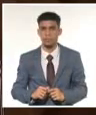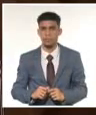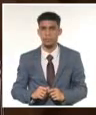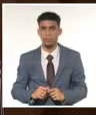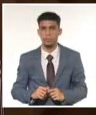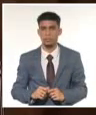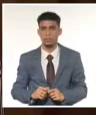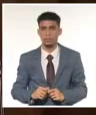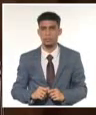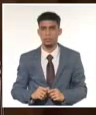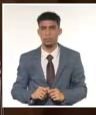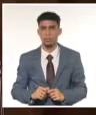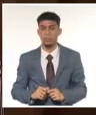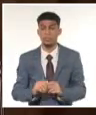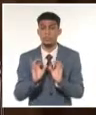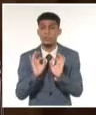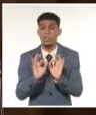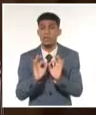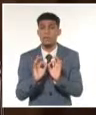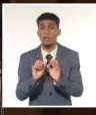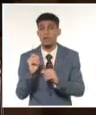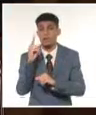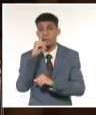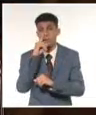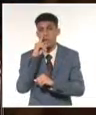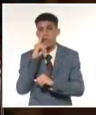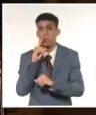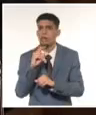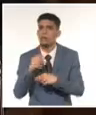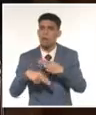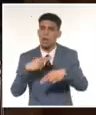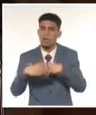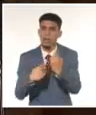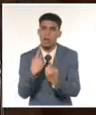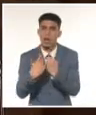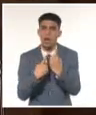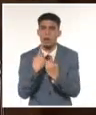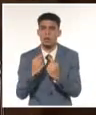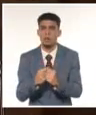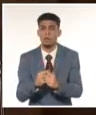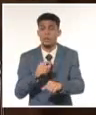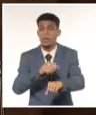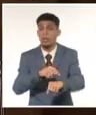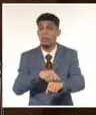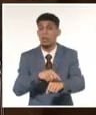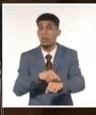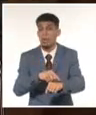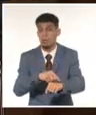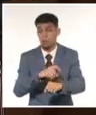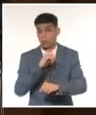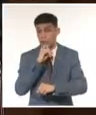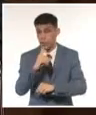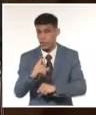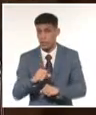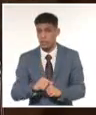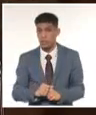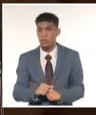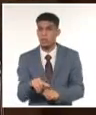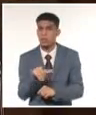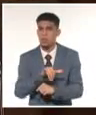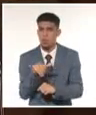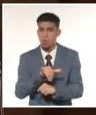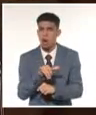siempre a contracorriente de toda lógica. Lo bueno de estos tiempos duros es que así como ponen al